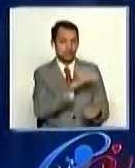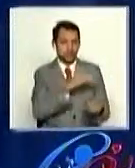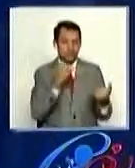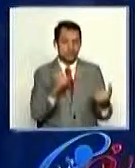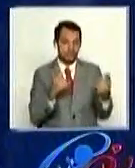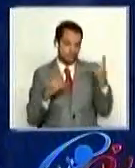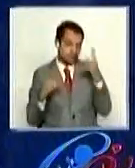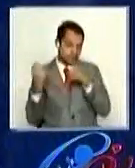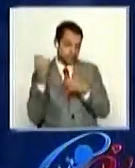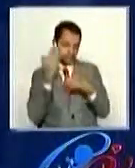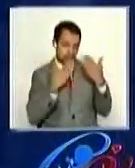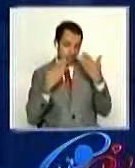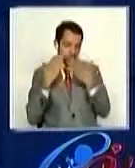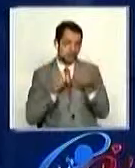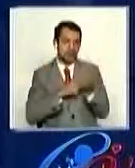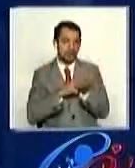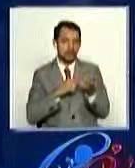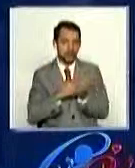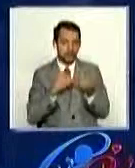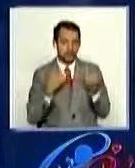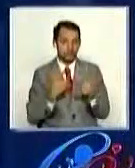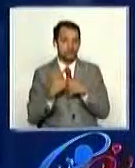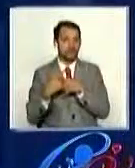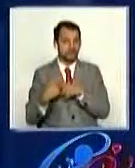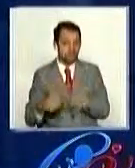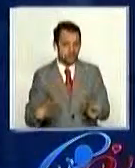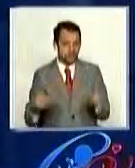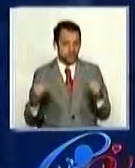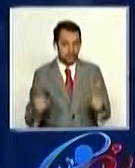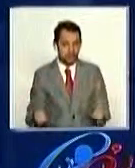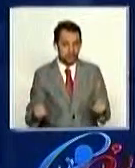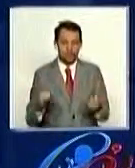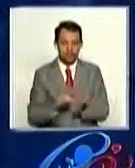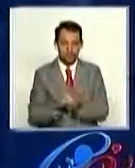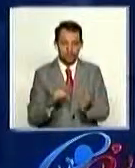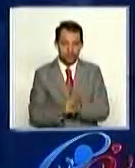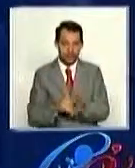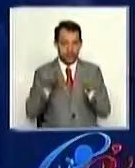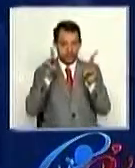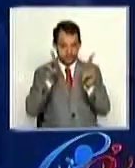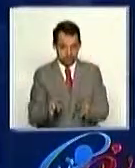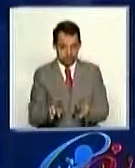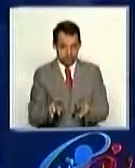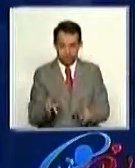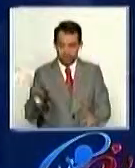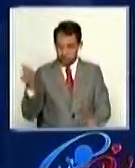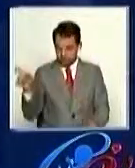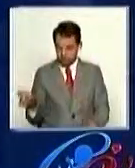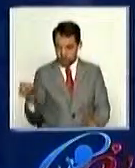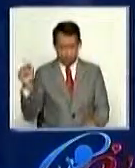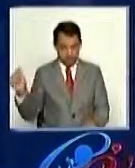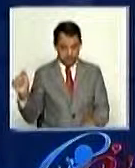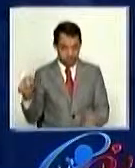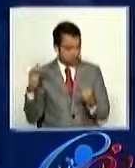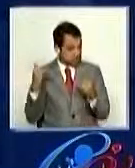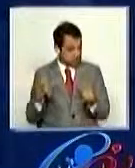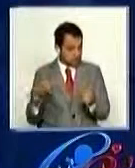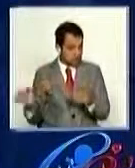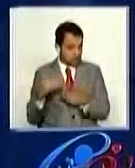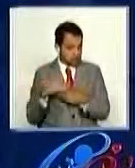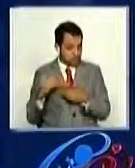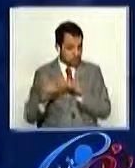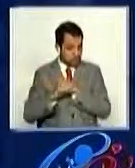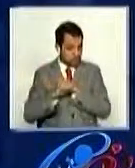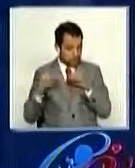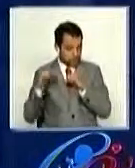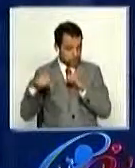de una manera diferente, pero igual que el paciente de nuestro paciente Abelardo, que entró esta mañana